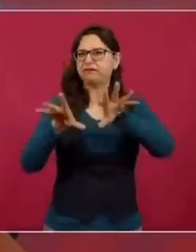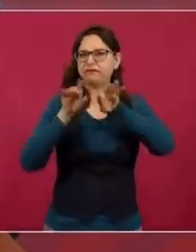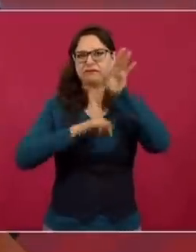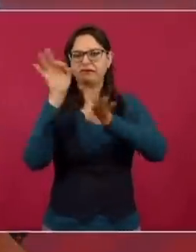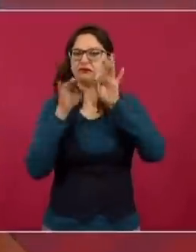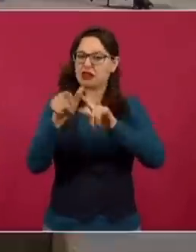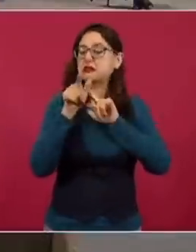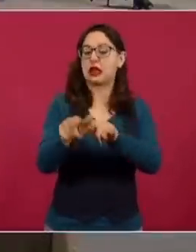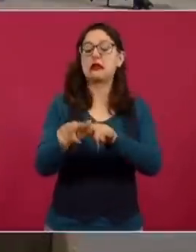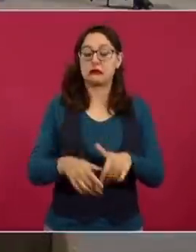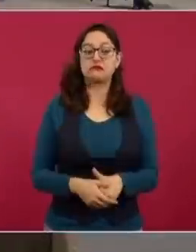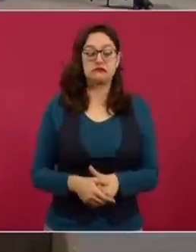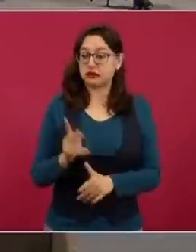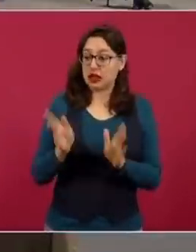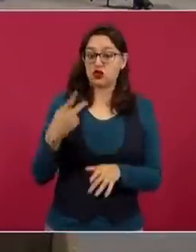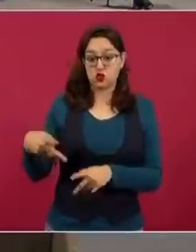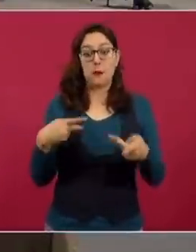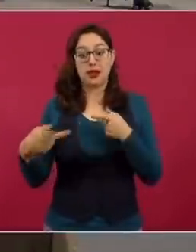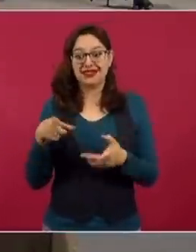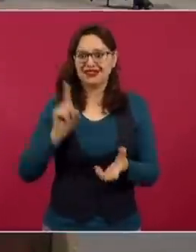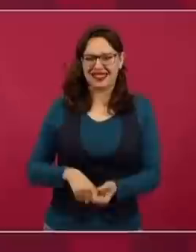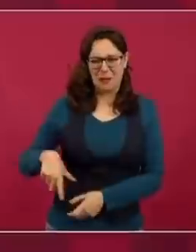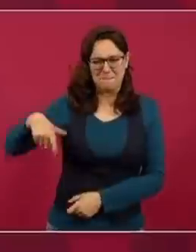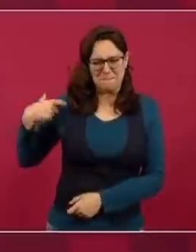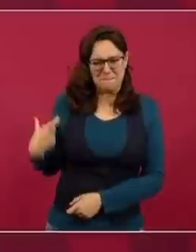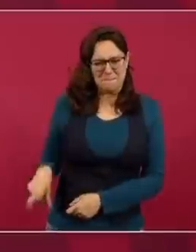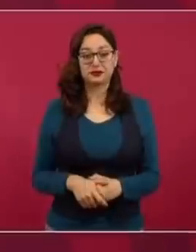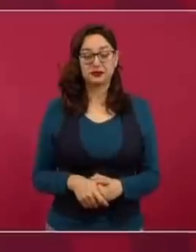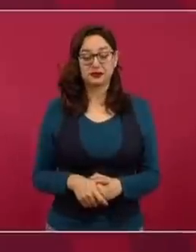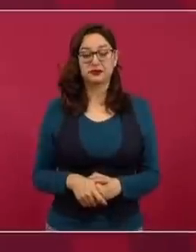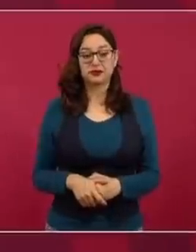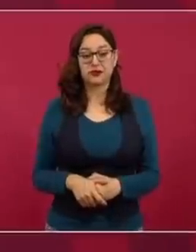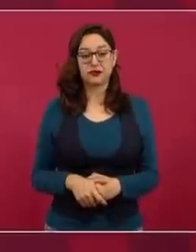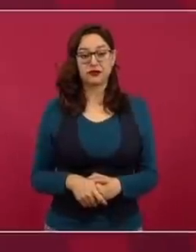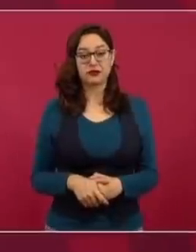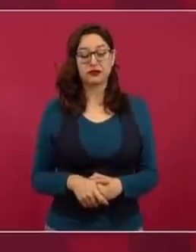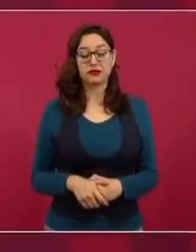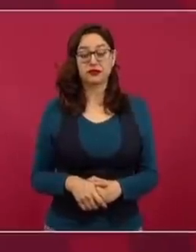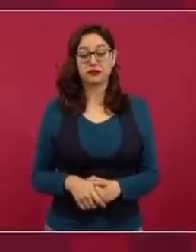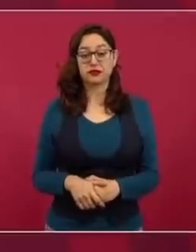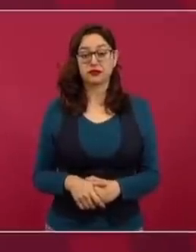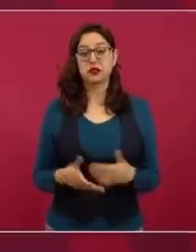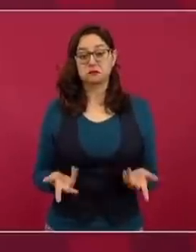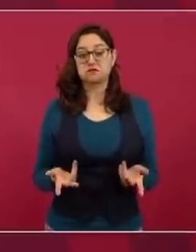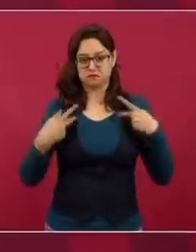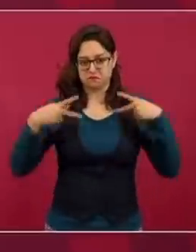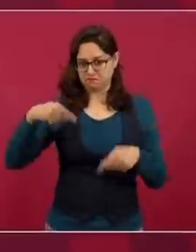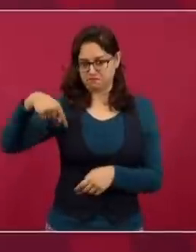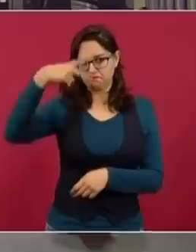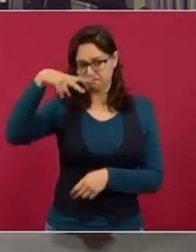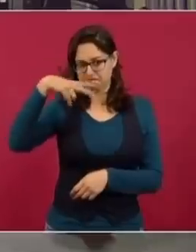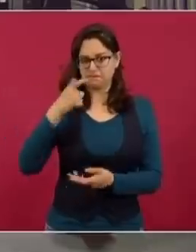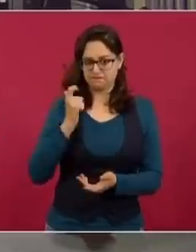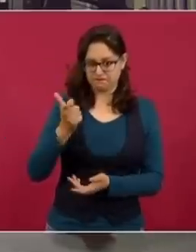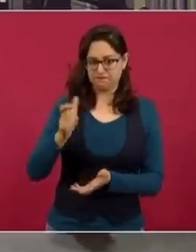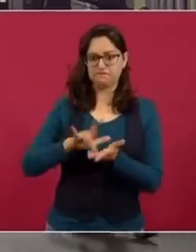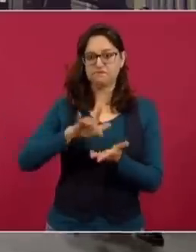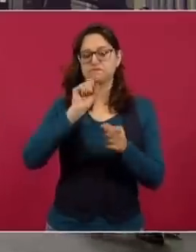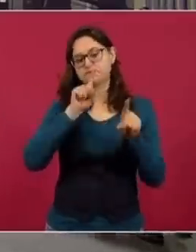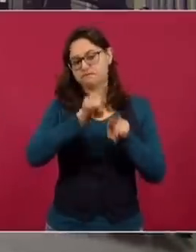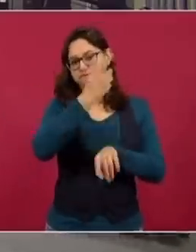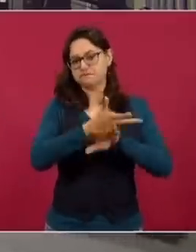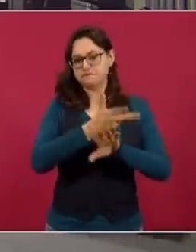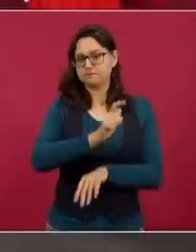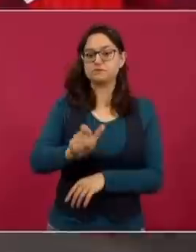mediático, con la estrategia golpista y mucho dinero, muchísimo dinero, de personajes de México y también dinero del